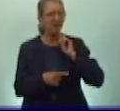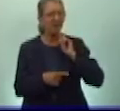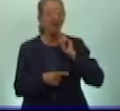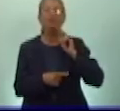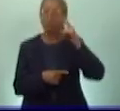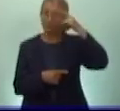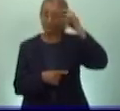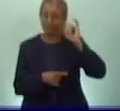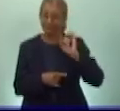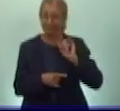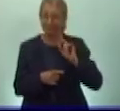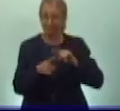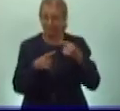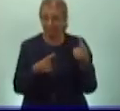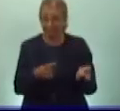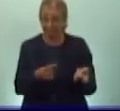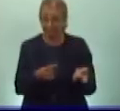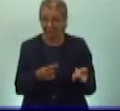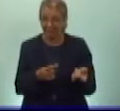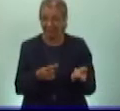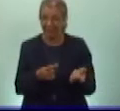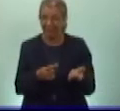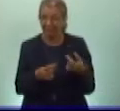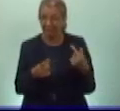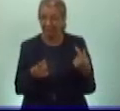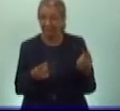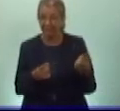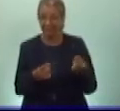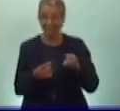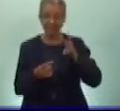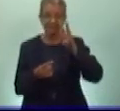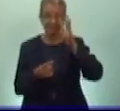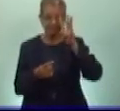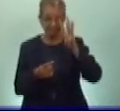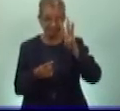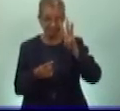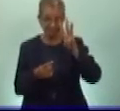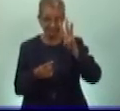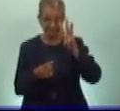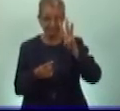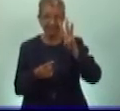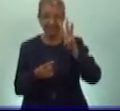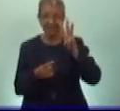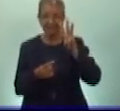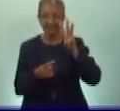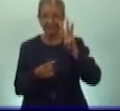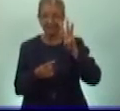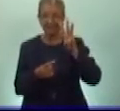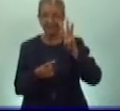Muy bien. ¿Por qué 27 es divisible por 3? Piensen.